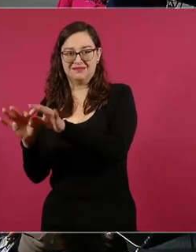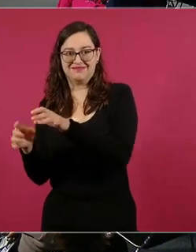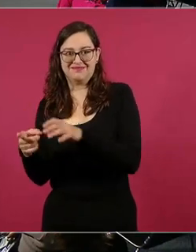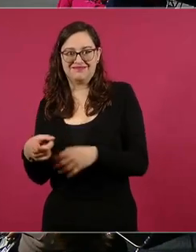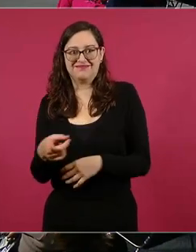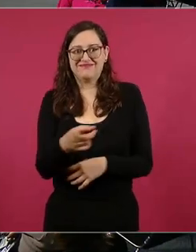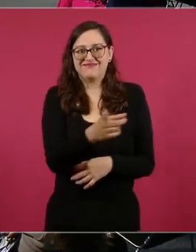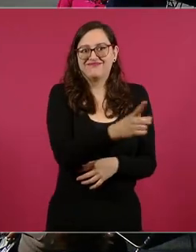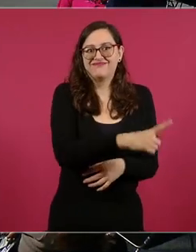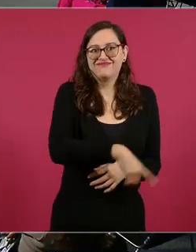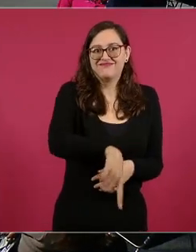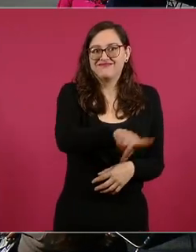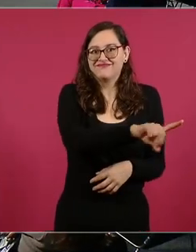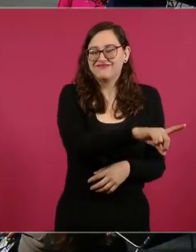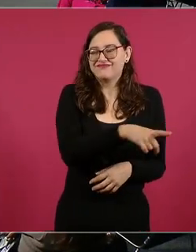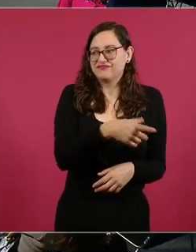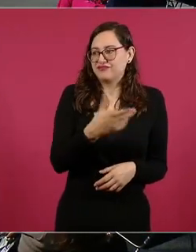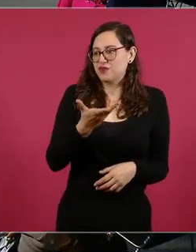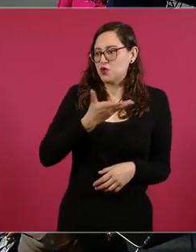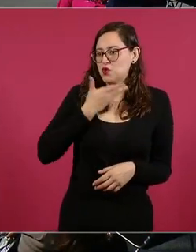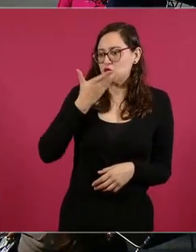seguir